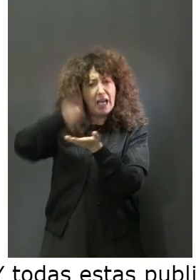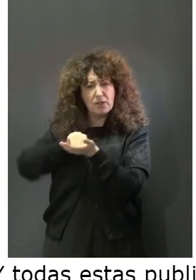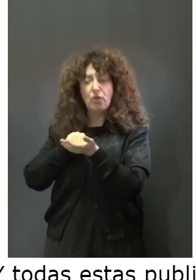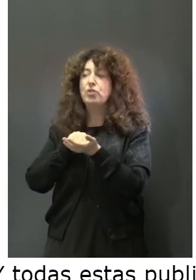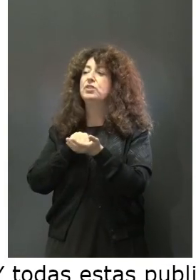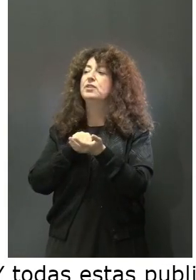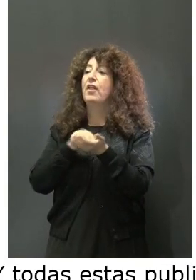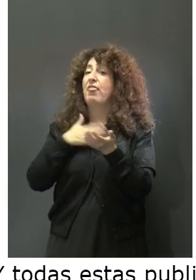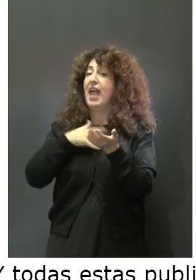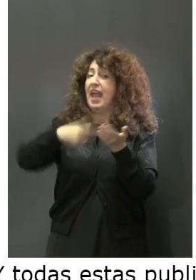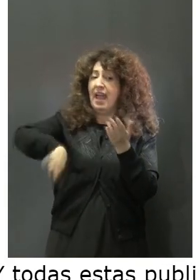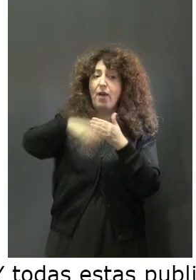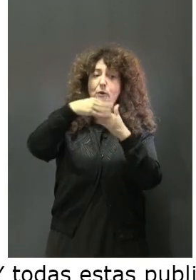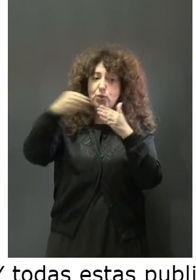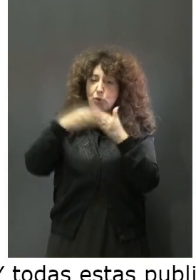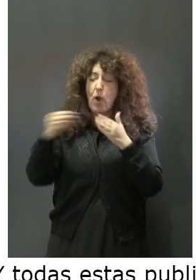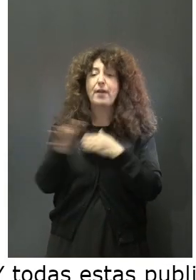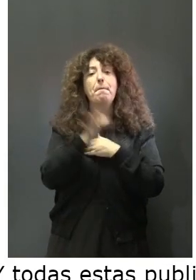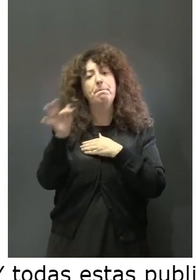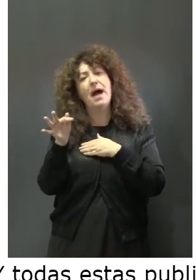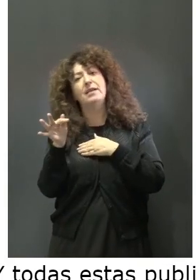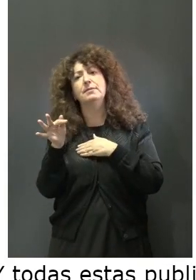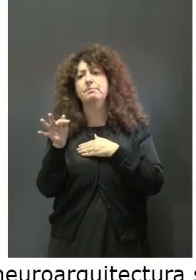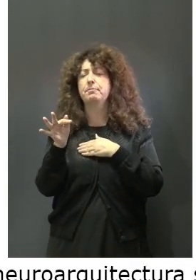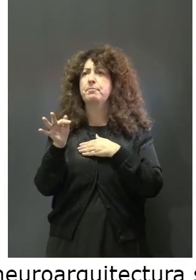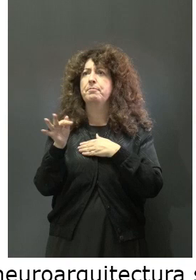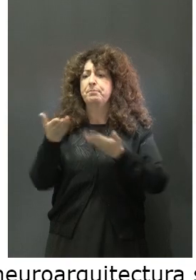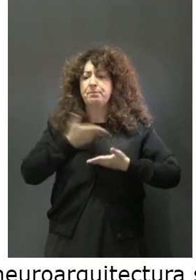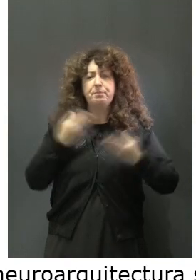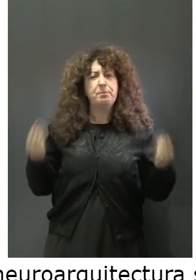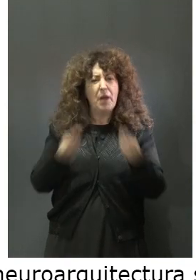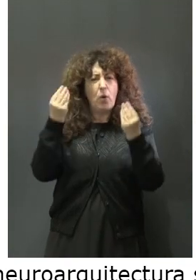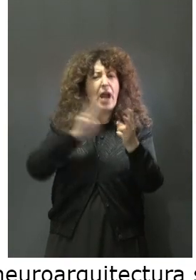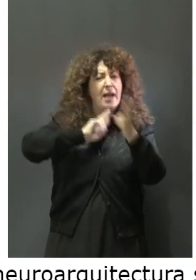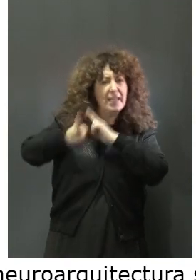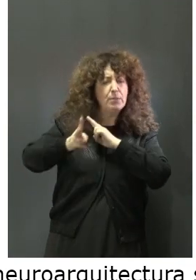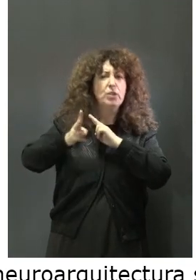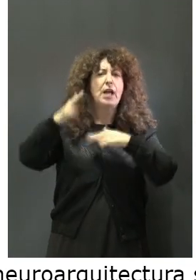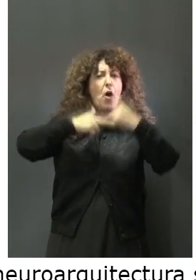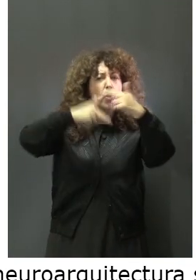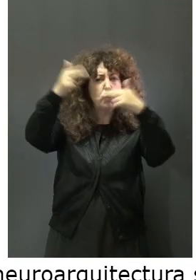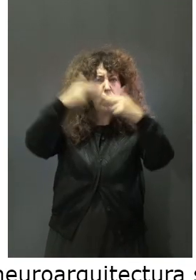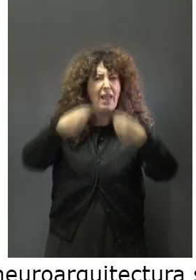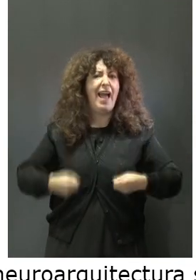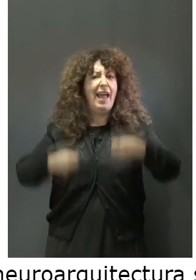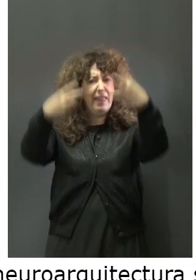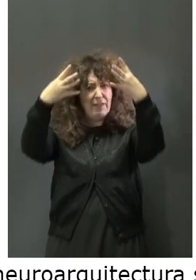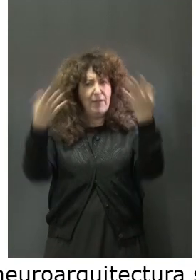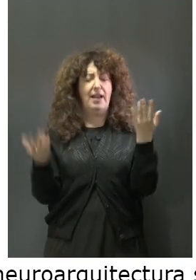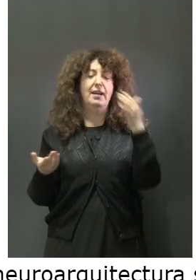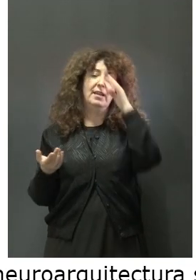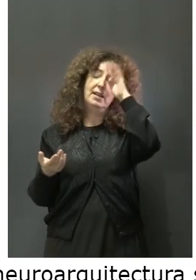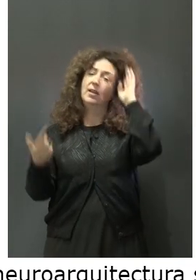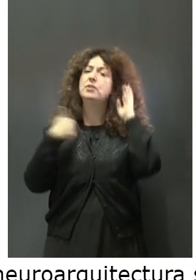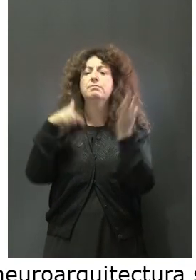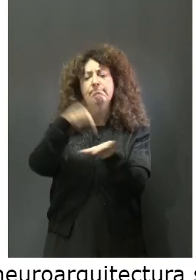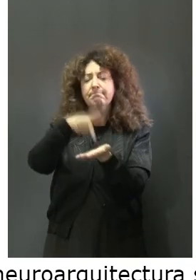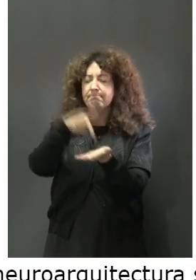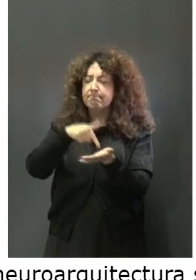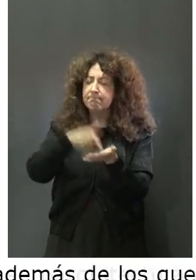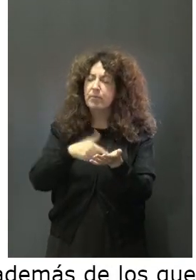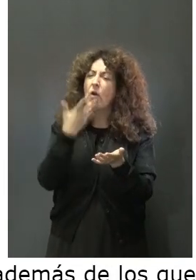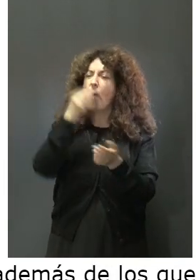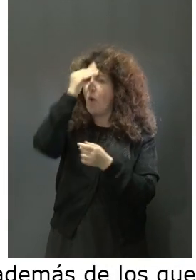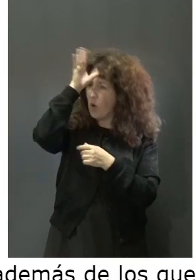propios usuarios, van a ayudarnos a mejorar nuestra respuesta construida, edificada o urbanizada, ¿no? Entonces yo reivindico eso, el conocimiento